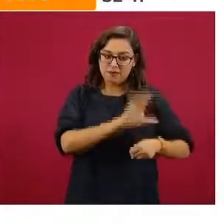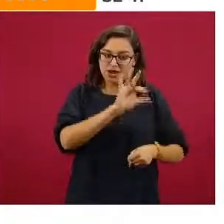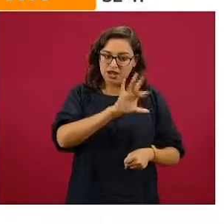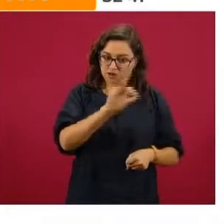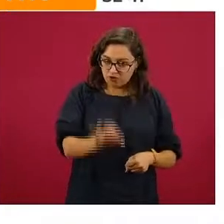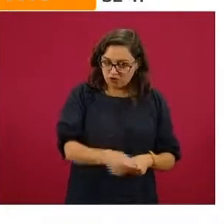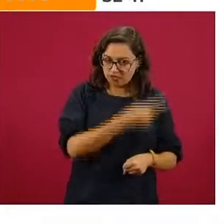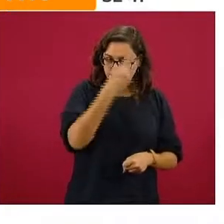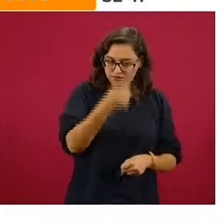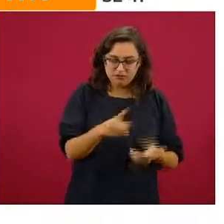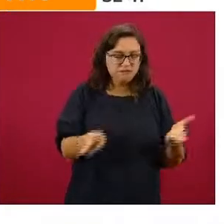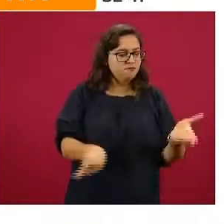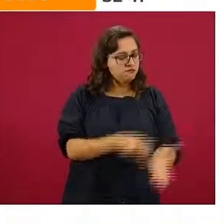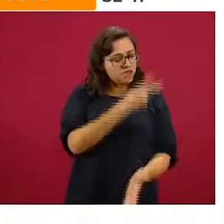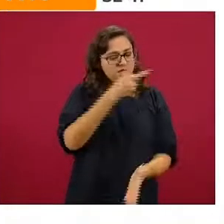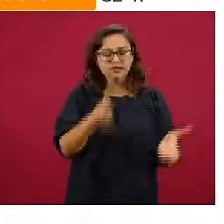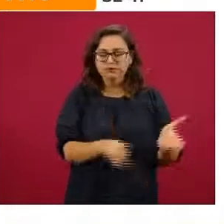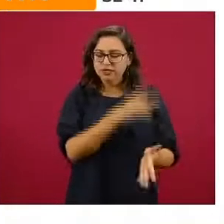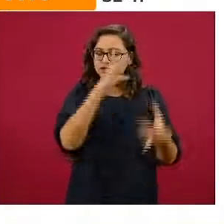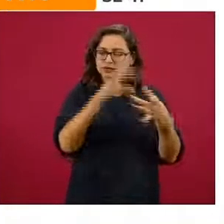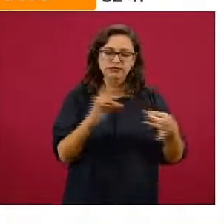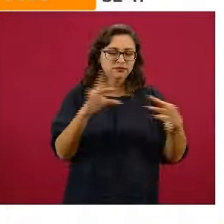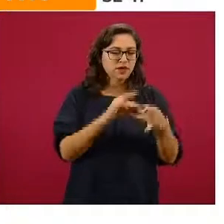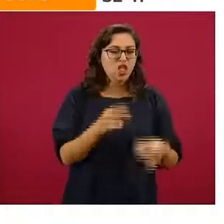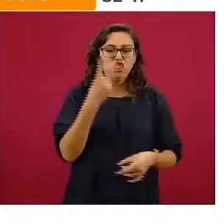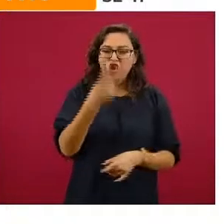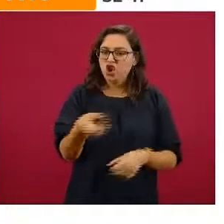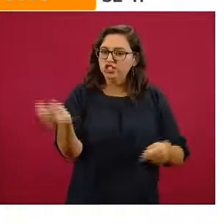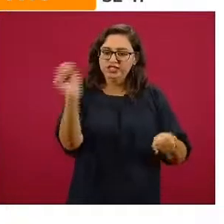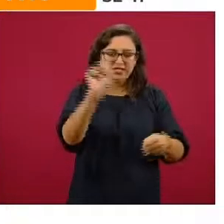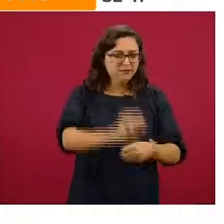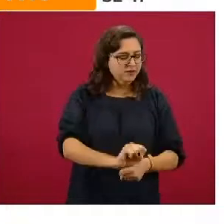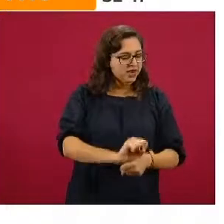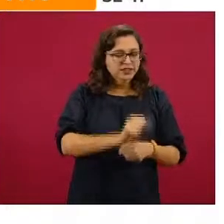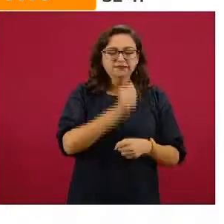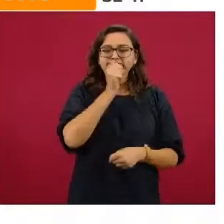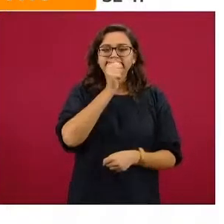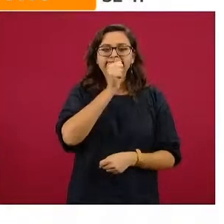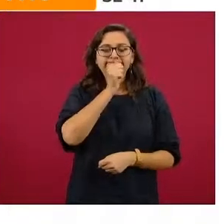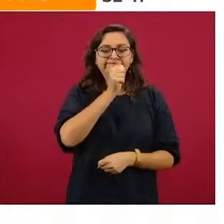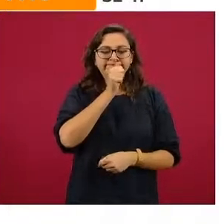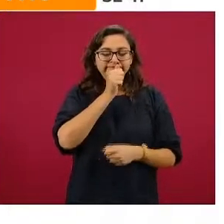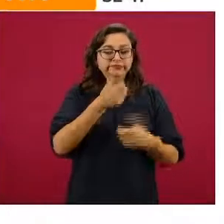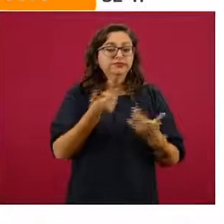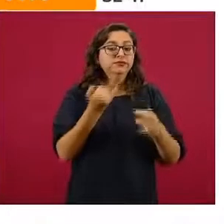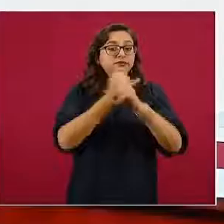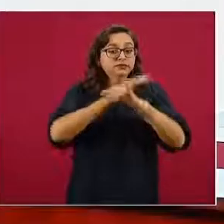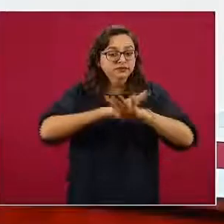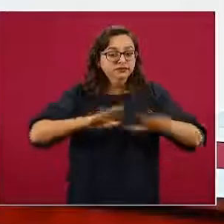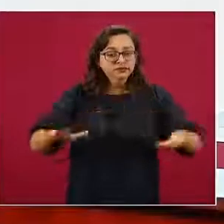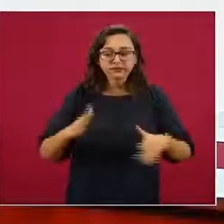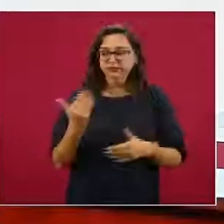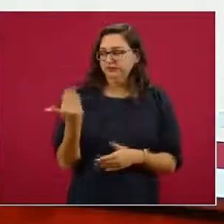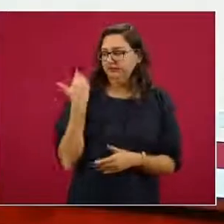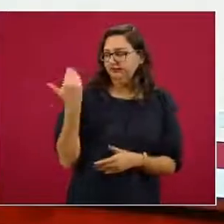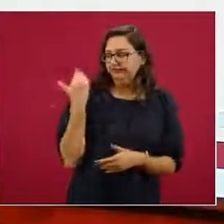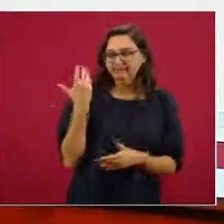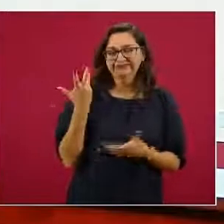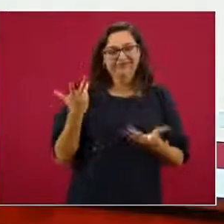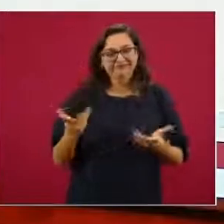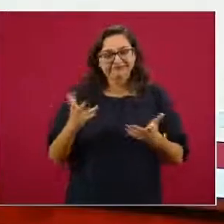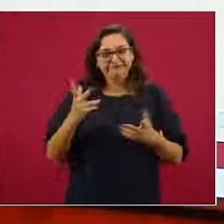hemos explicado por qué no se ponen las 2 semanas más recientes, porque el flujo de información hace